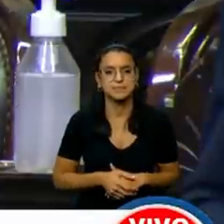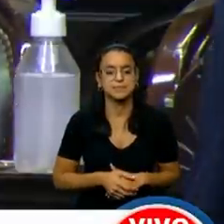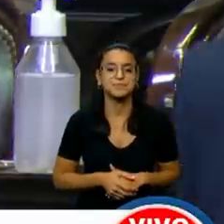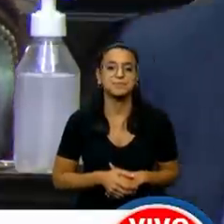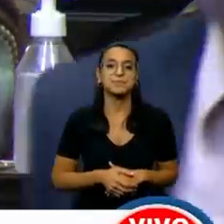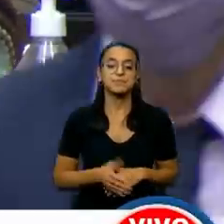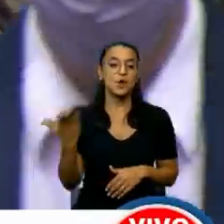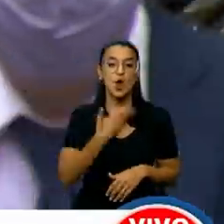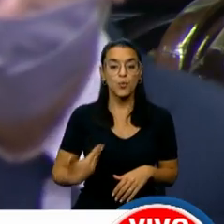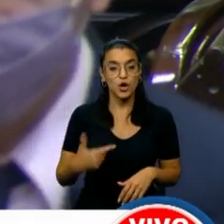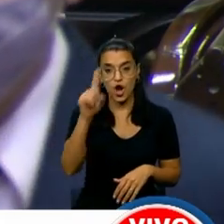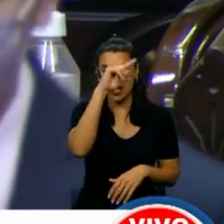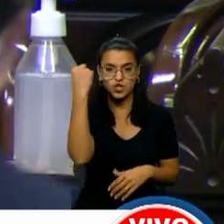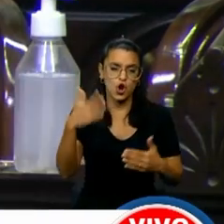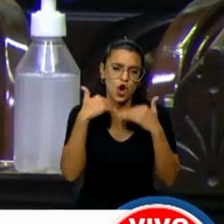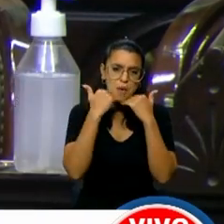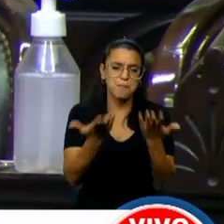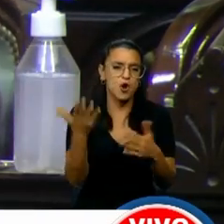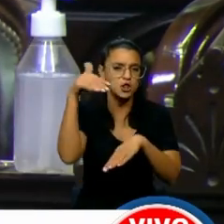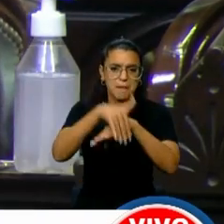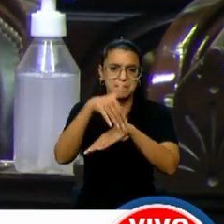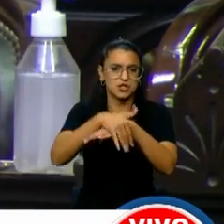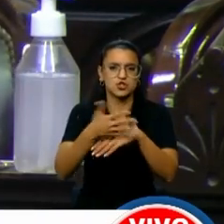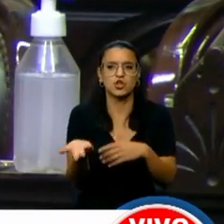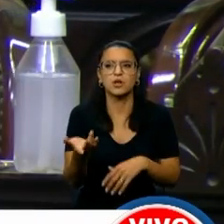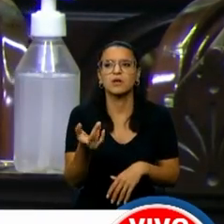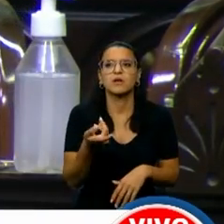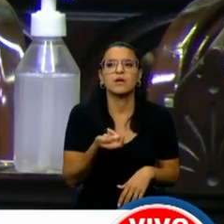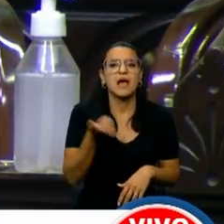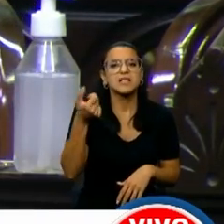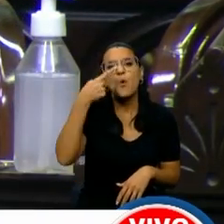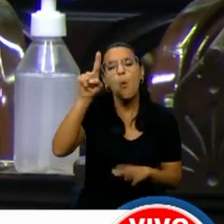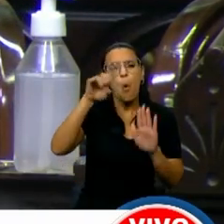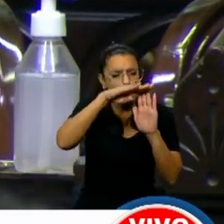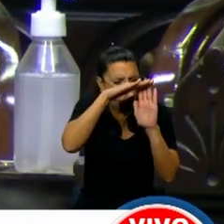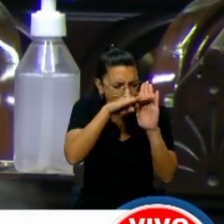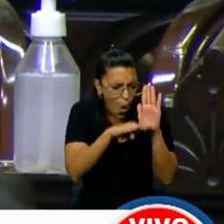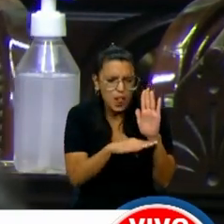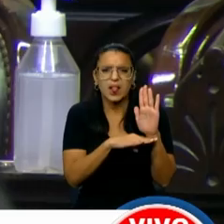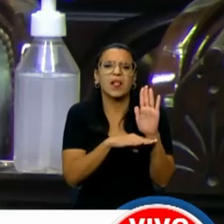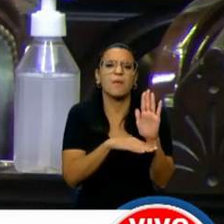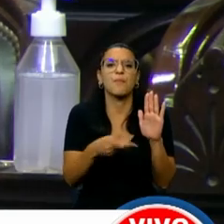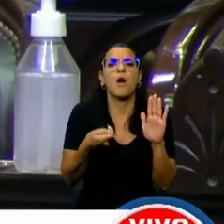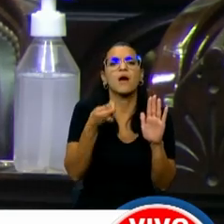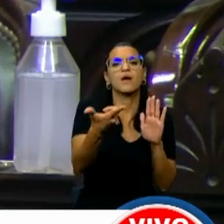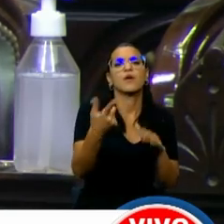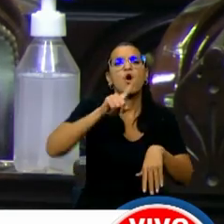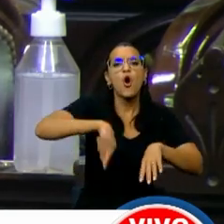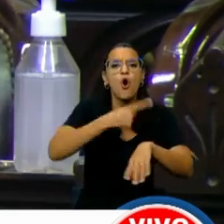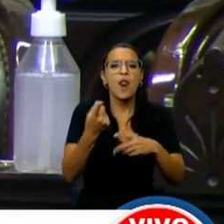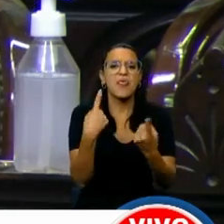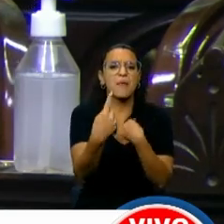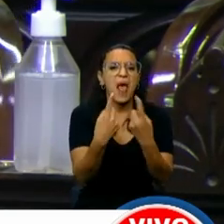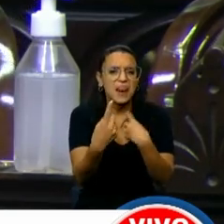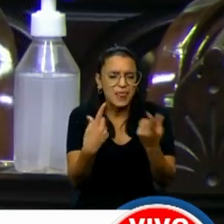al gobierno nacional no le importa misiones somos casi penúltimos en la asignación de obras de vialidad